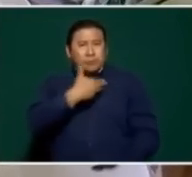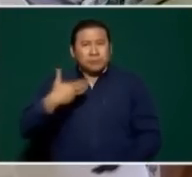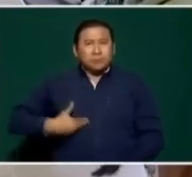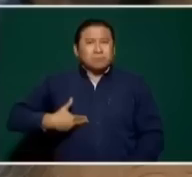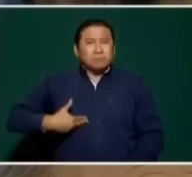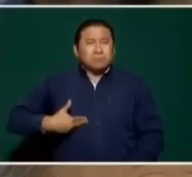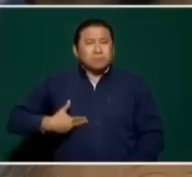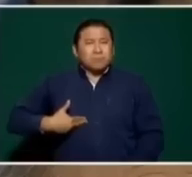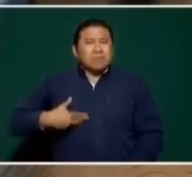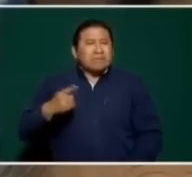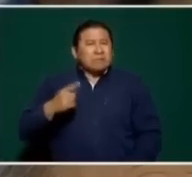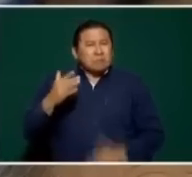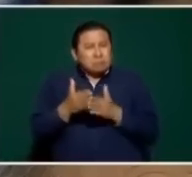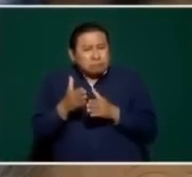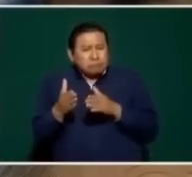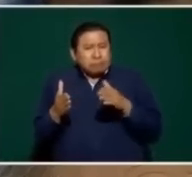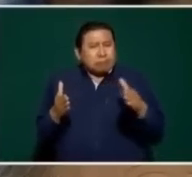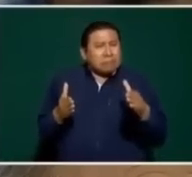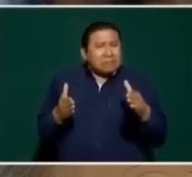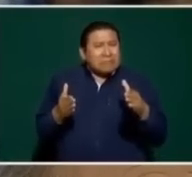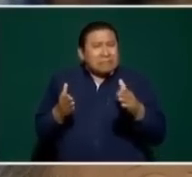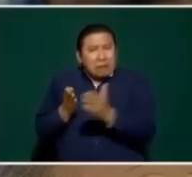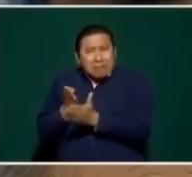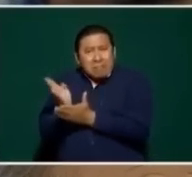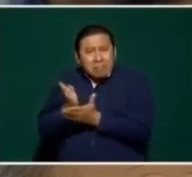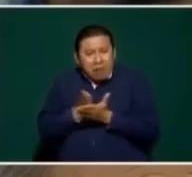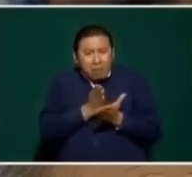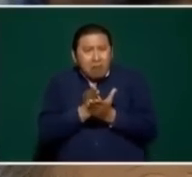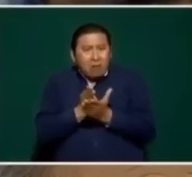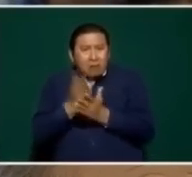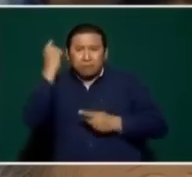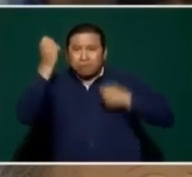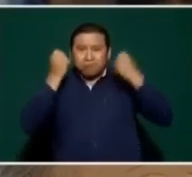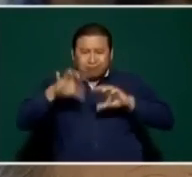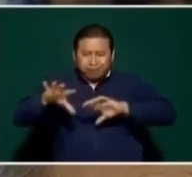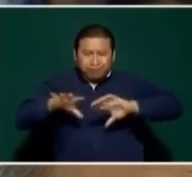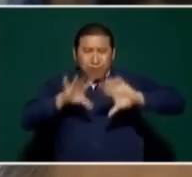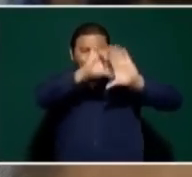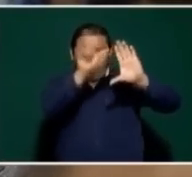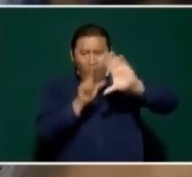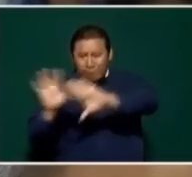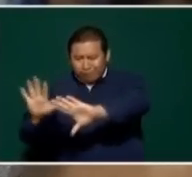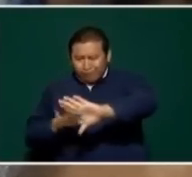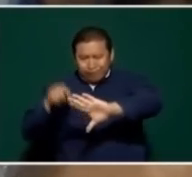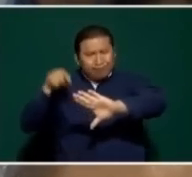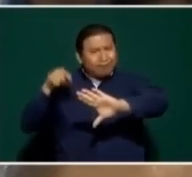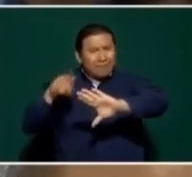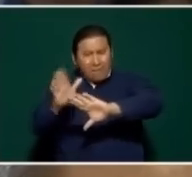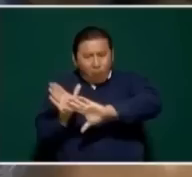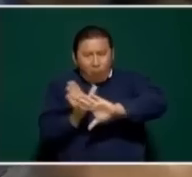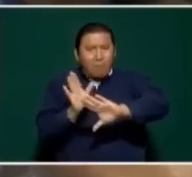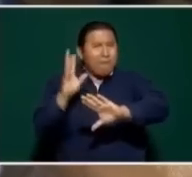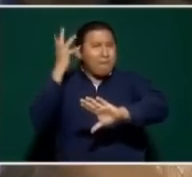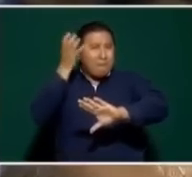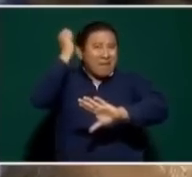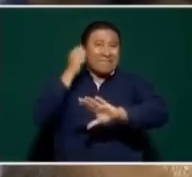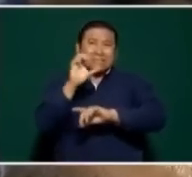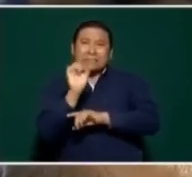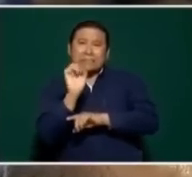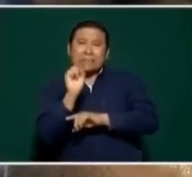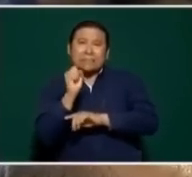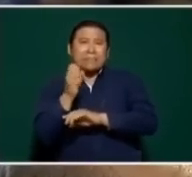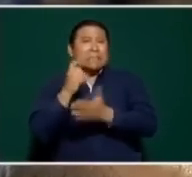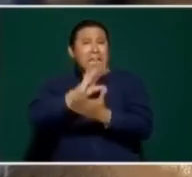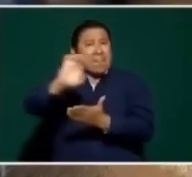municipio que es muy alejado de los destinos turísticos, que geográficamente va a quedar a más de 60 kilómetros